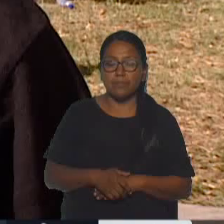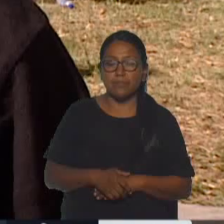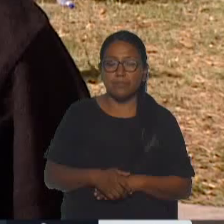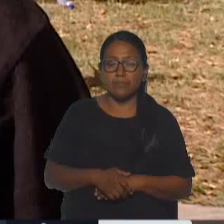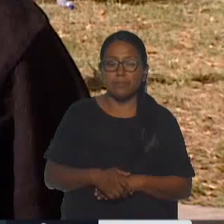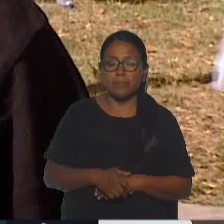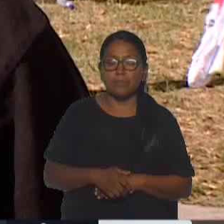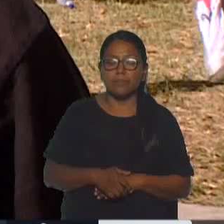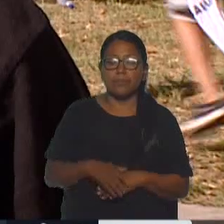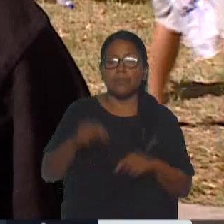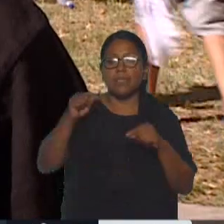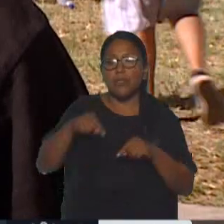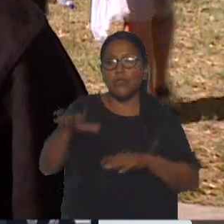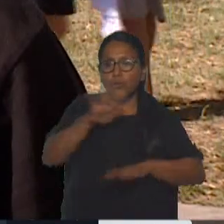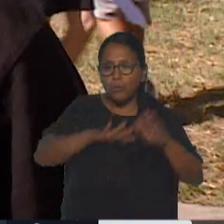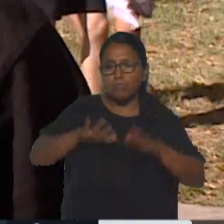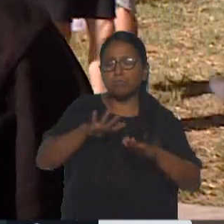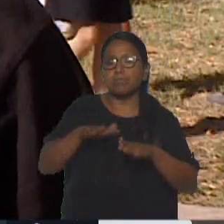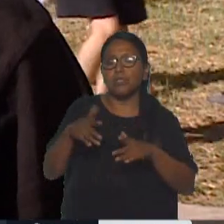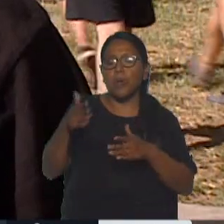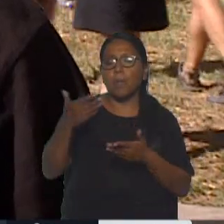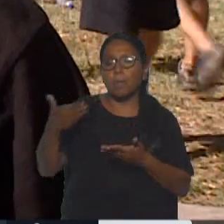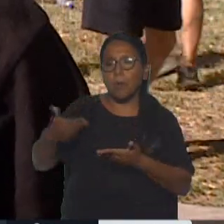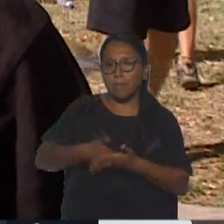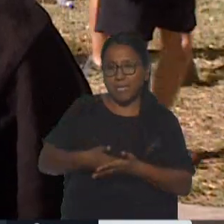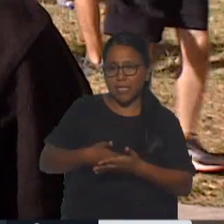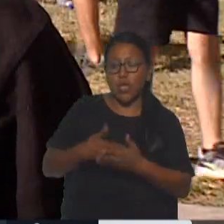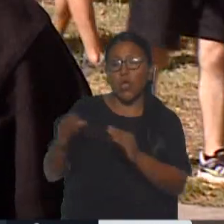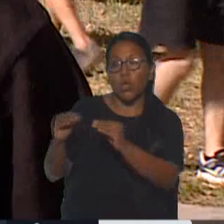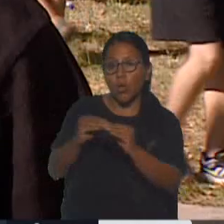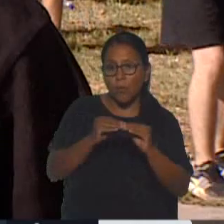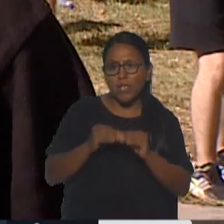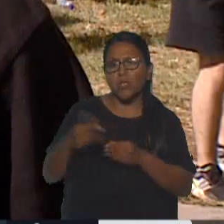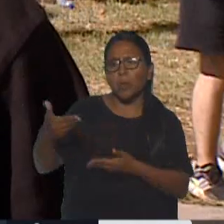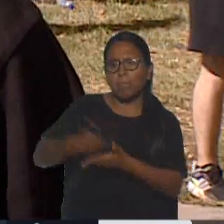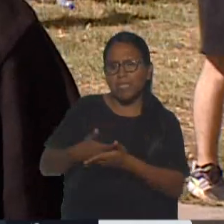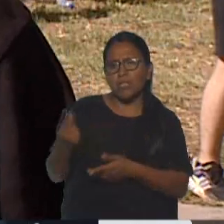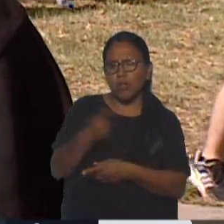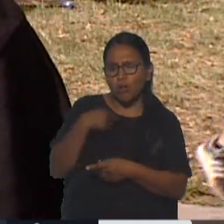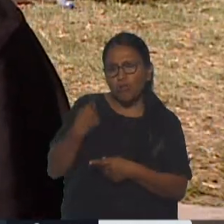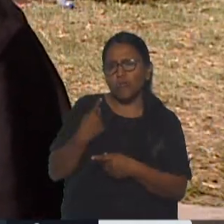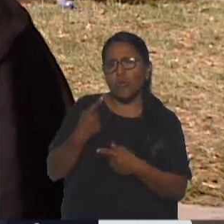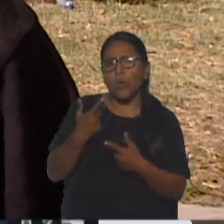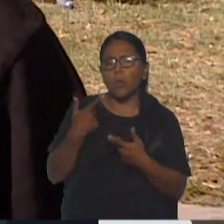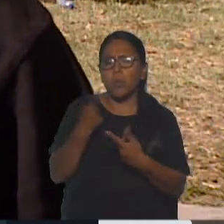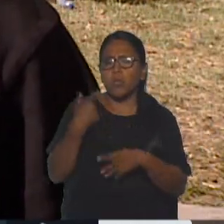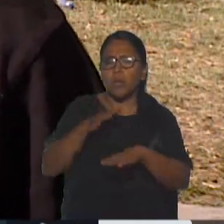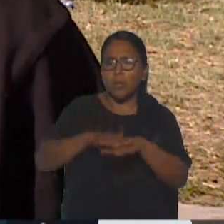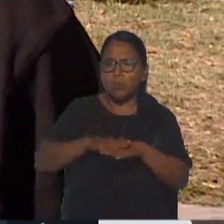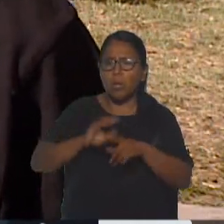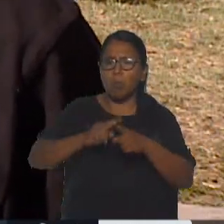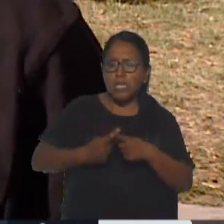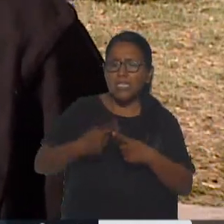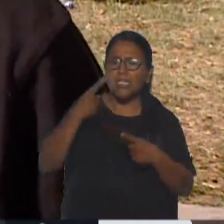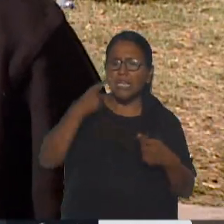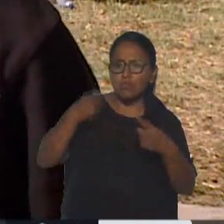Esto se organizó a partir del pedido de las bases. Los compañeros pidiéndonos a nosotros, a los que tenemos alguna responsabilidad política o